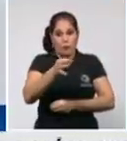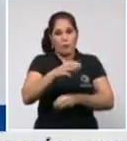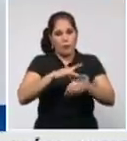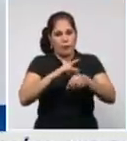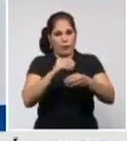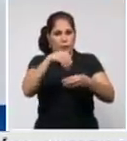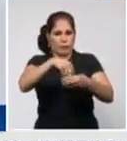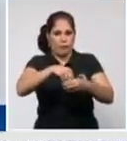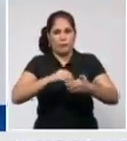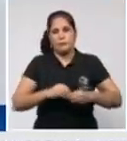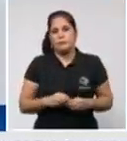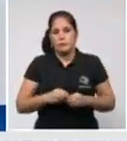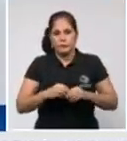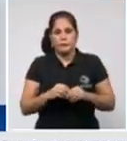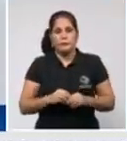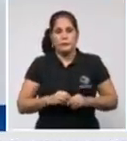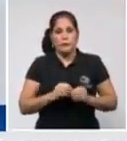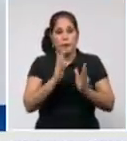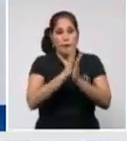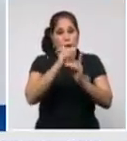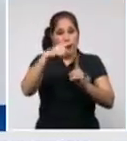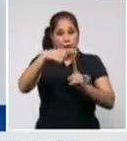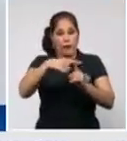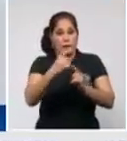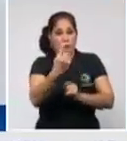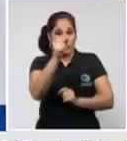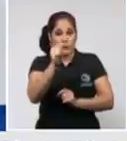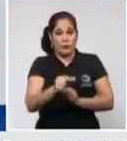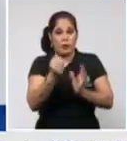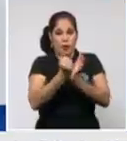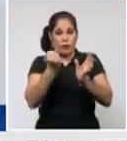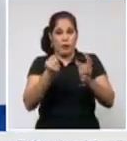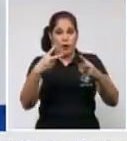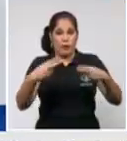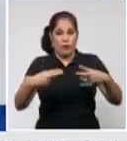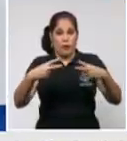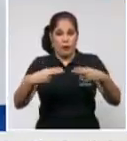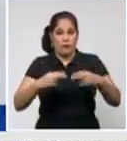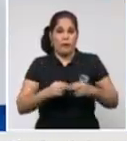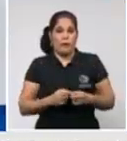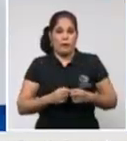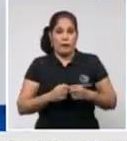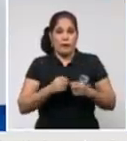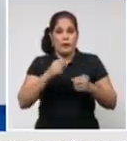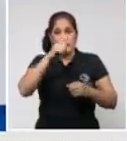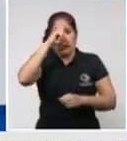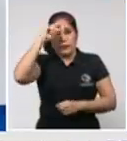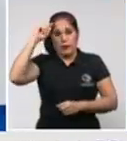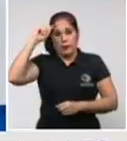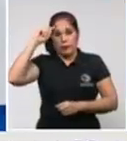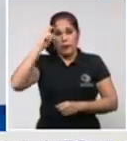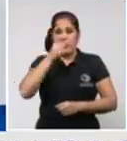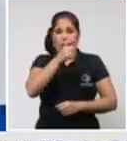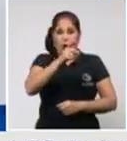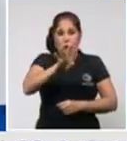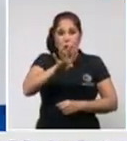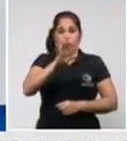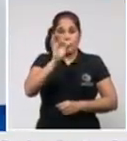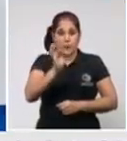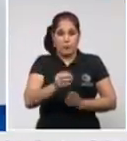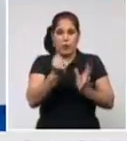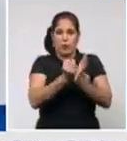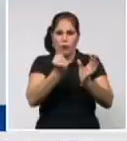Habana. De Matanzas, el caso confirmado es de Cárdenas. De Santi Espíritus, los 14 casos confirmados